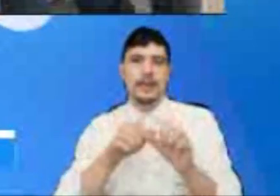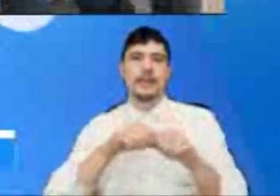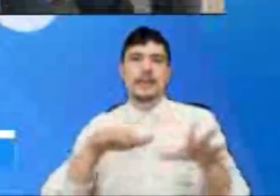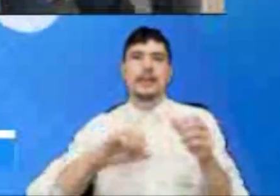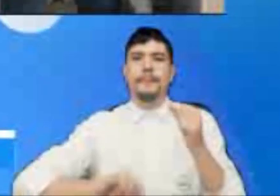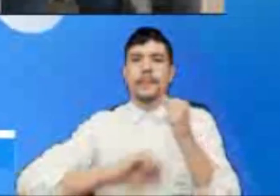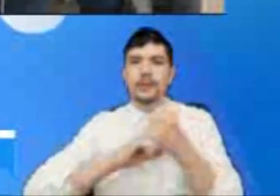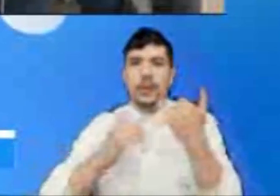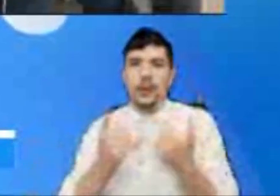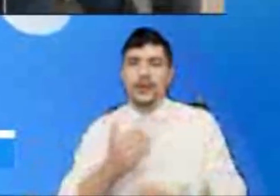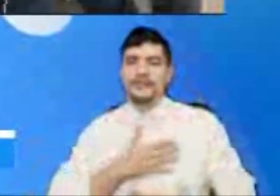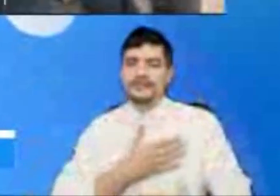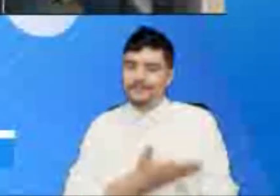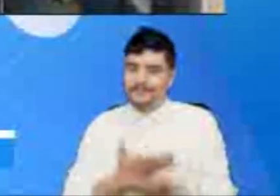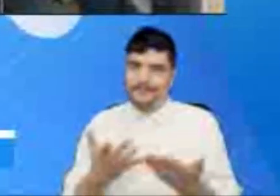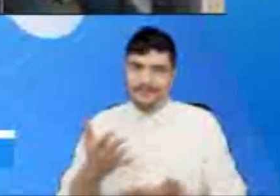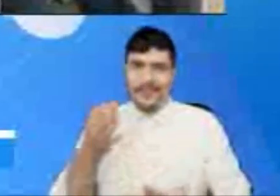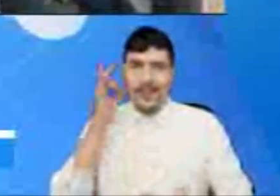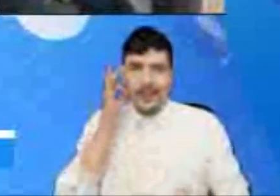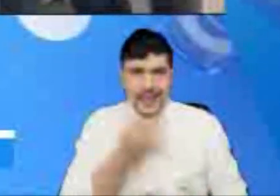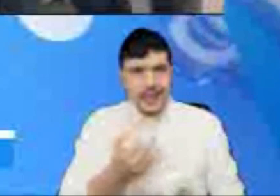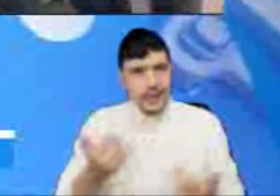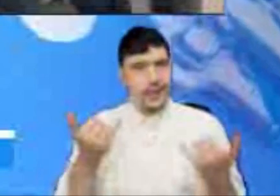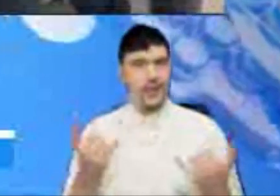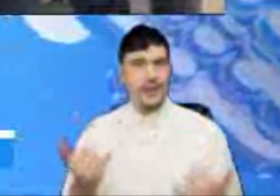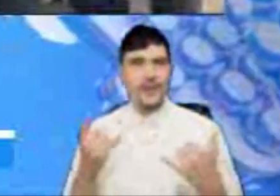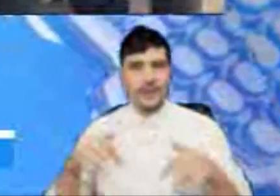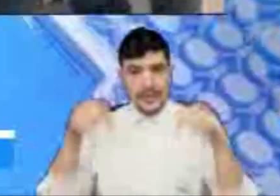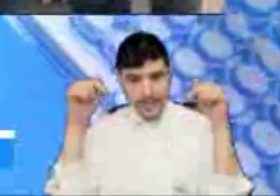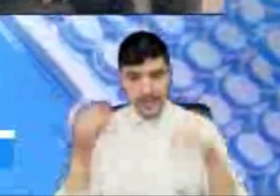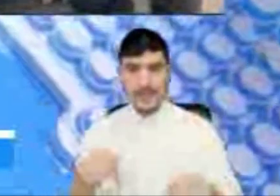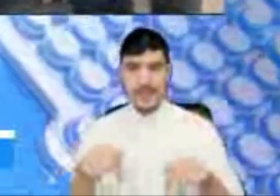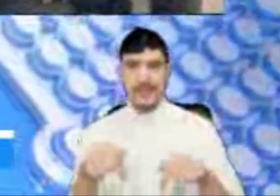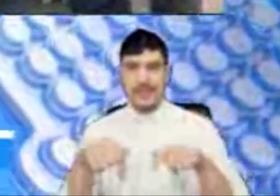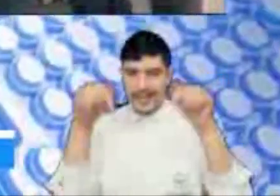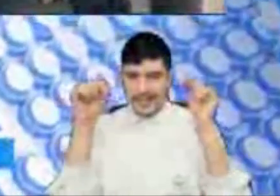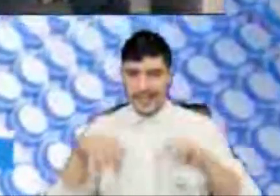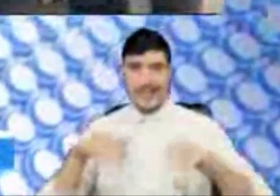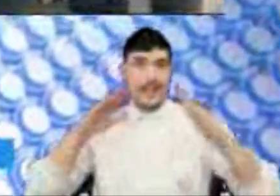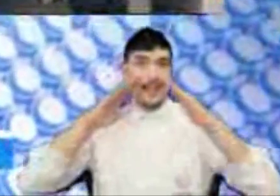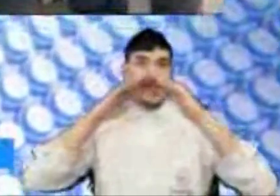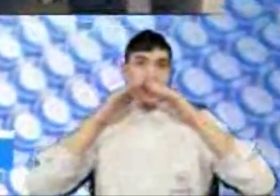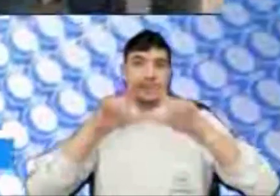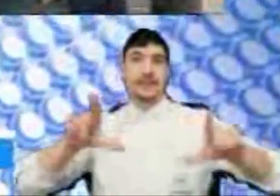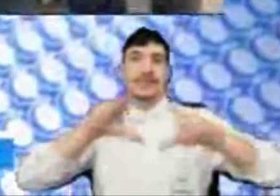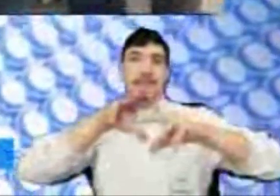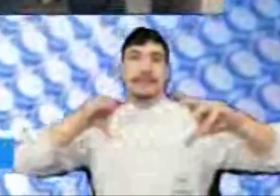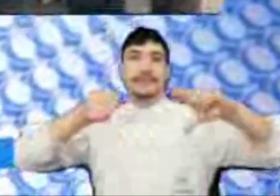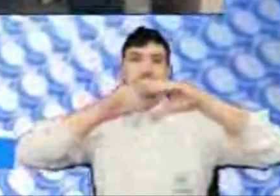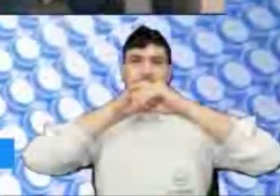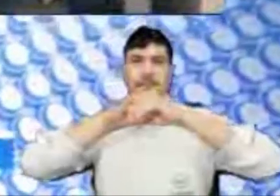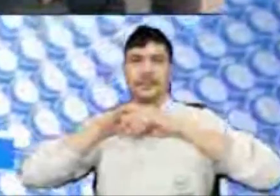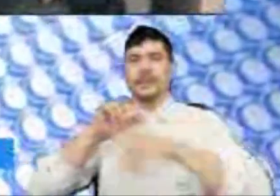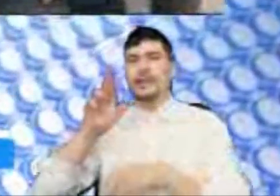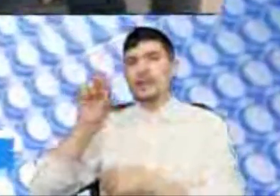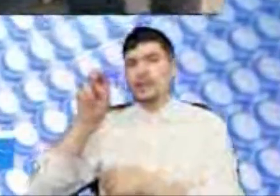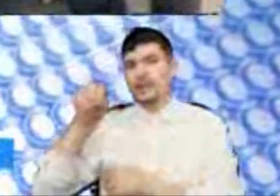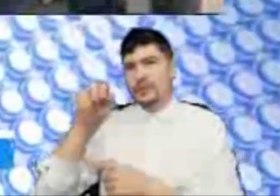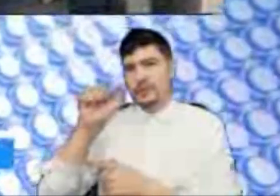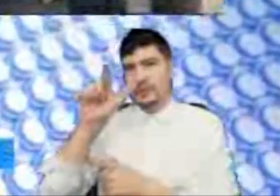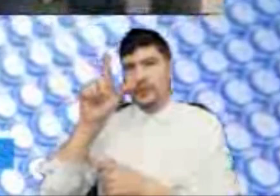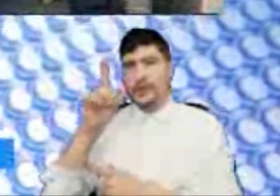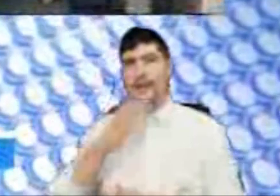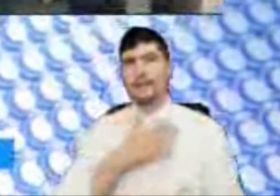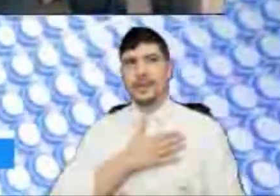Qué rico otra vez hacerlo desde este medio, desde mi casa, el Canal TRO. Ronald, para mí el Canal TRO es